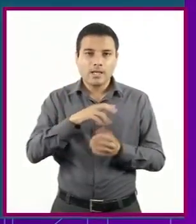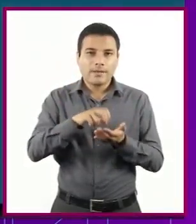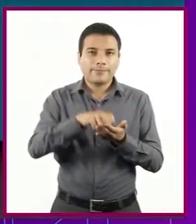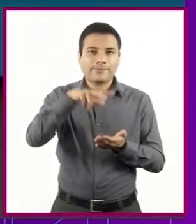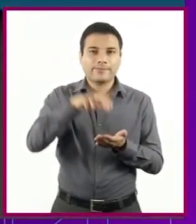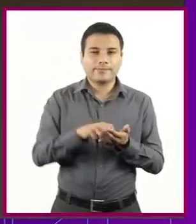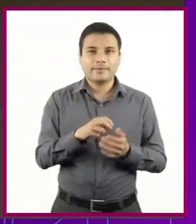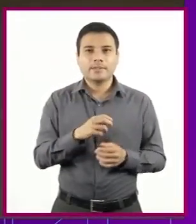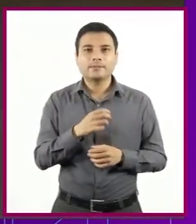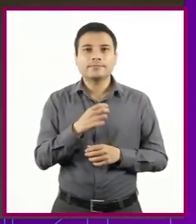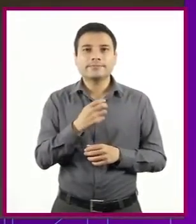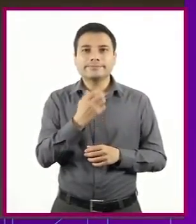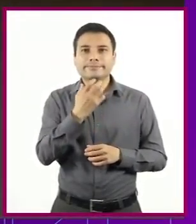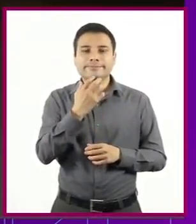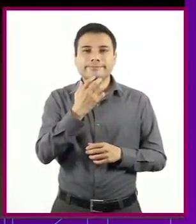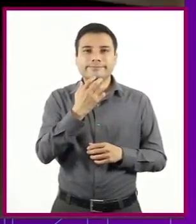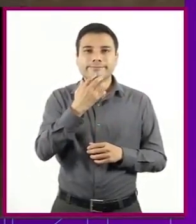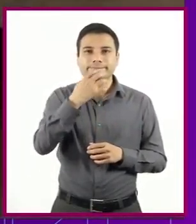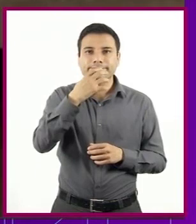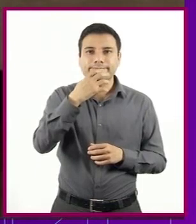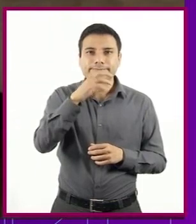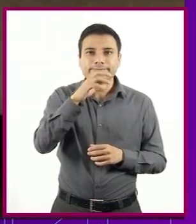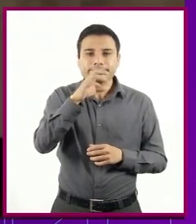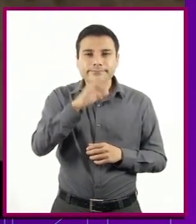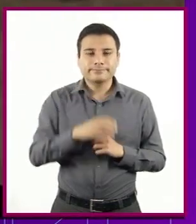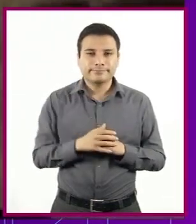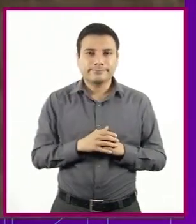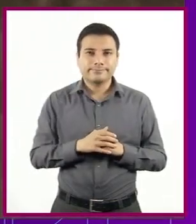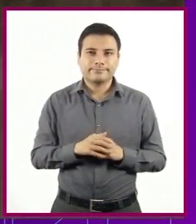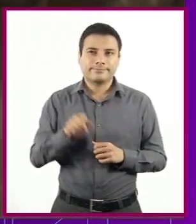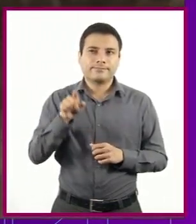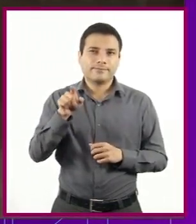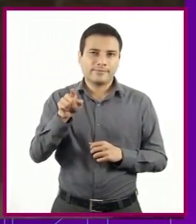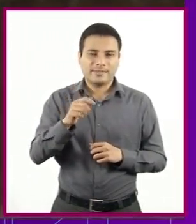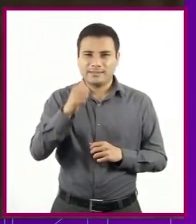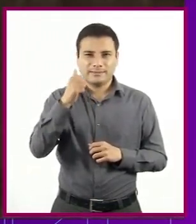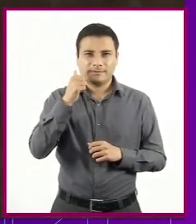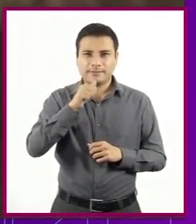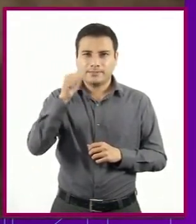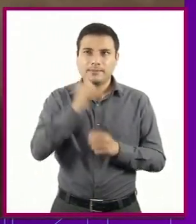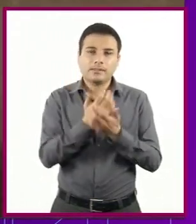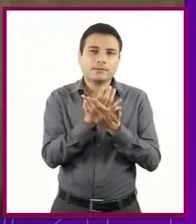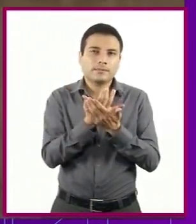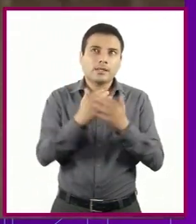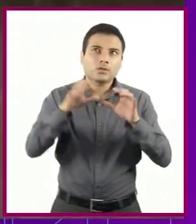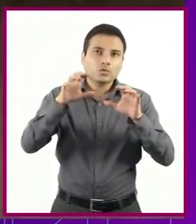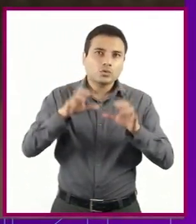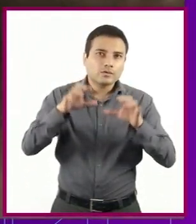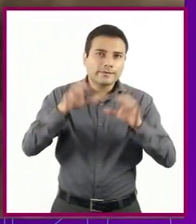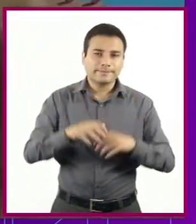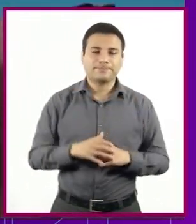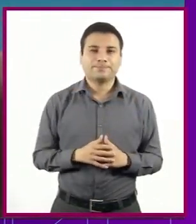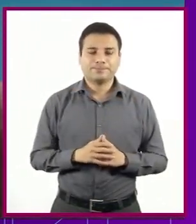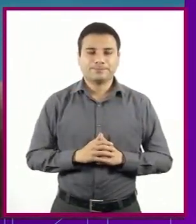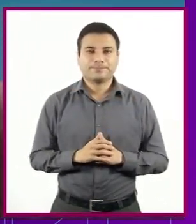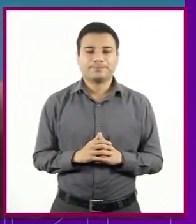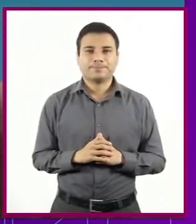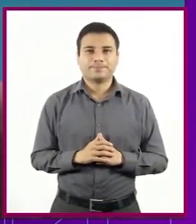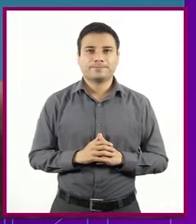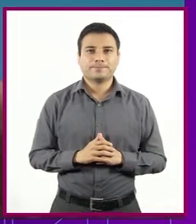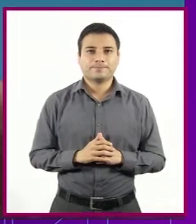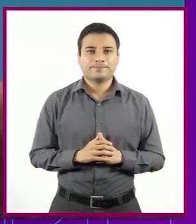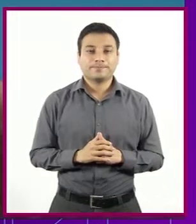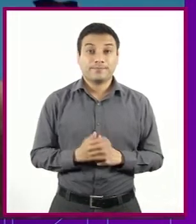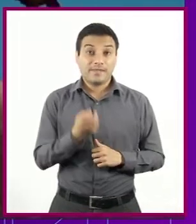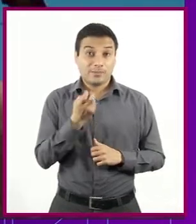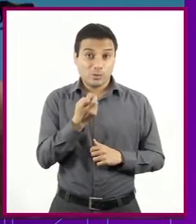que permanecen en la cima de los cerros, cerca del cielo del que caerá la esperada lluvia. Por eso